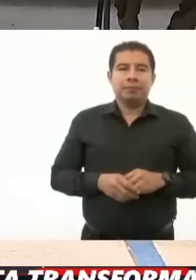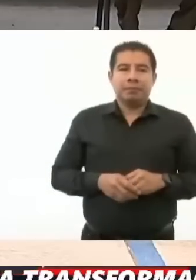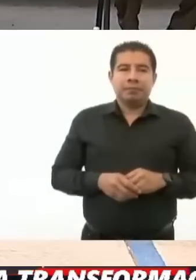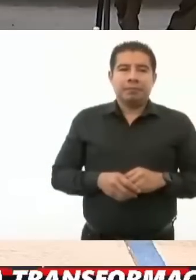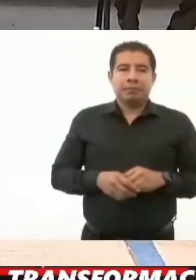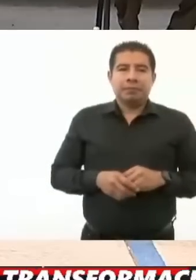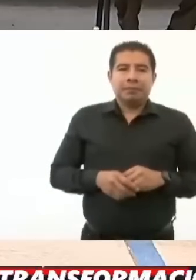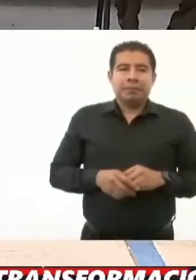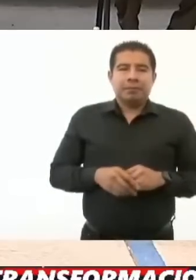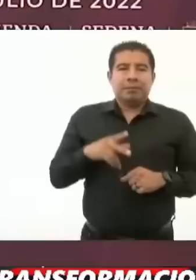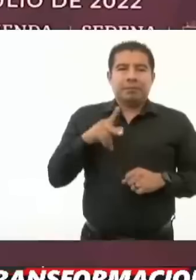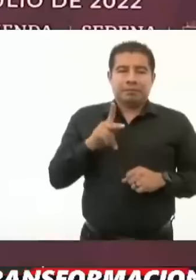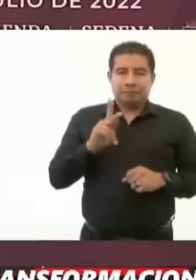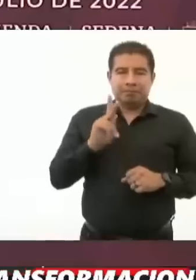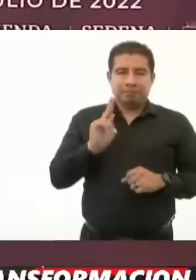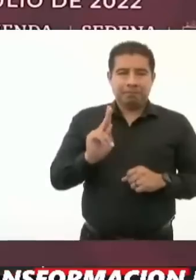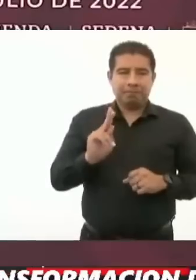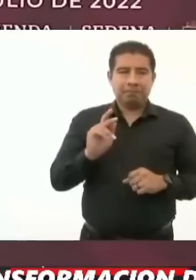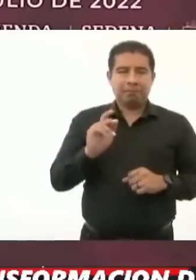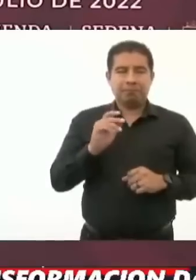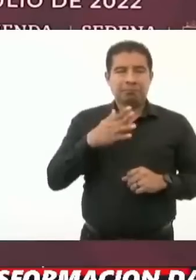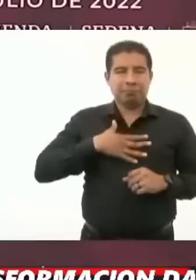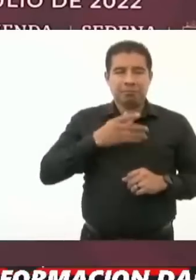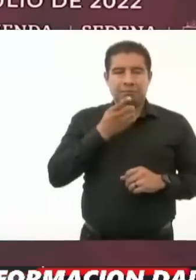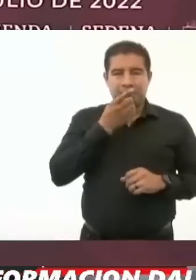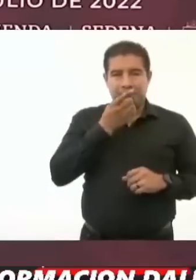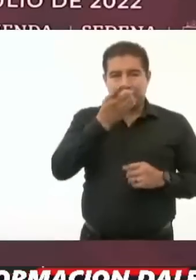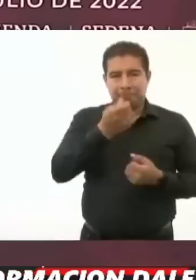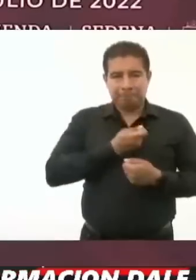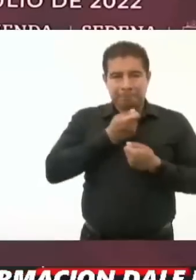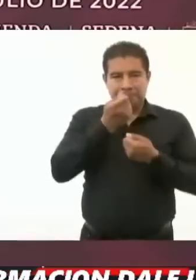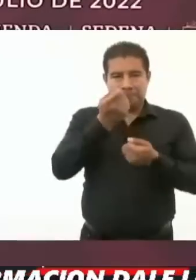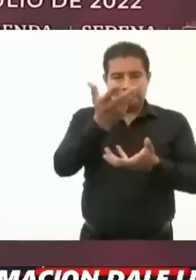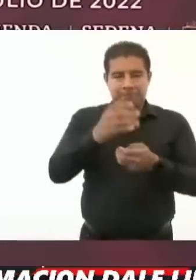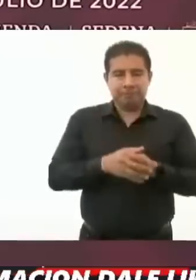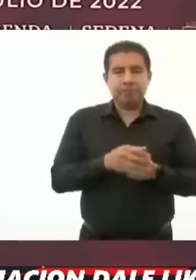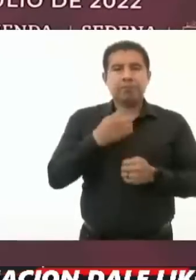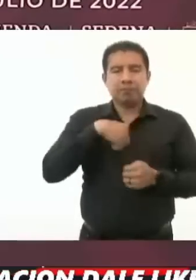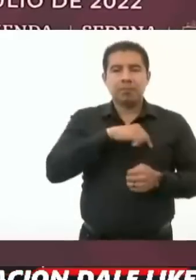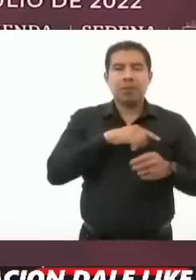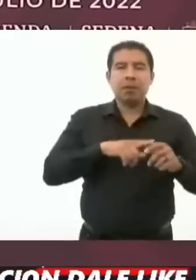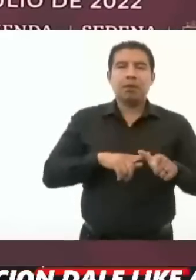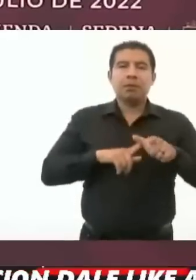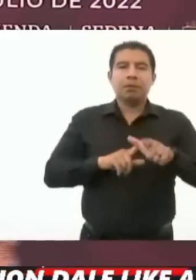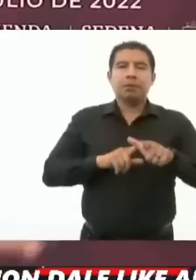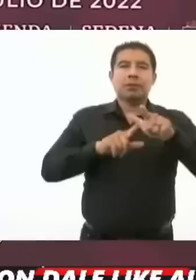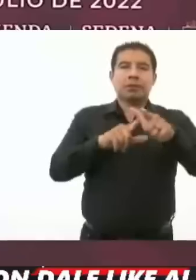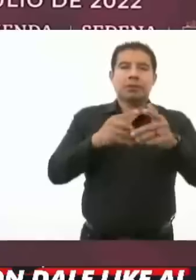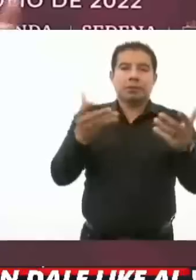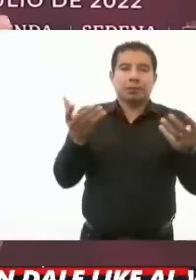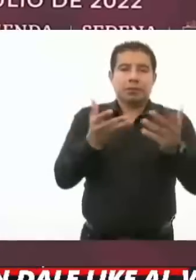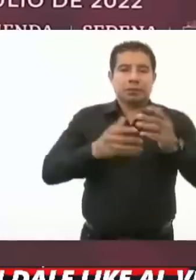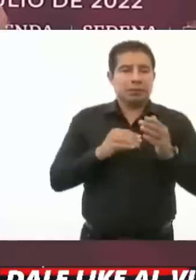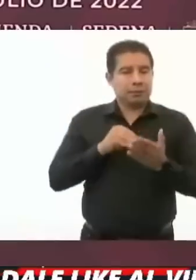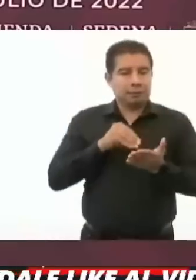Pero quiero decirles que vamos a continuar